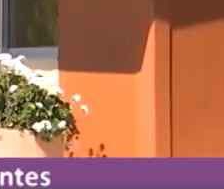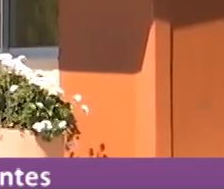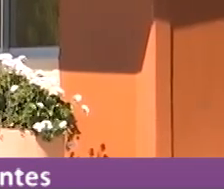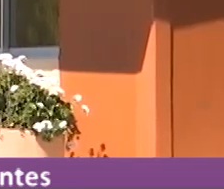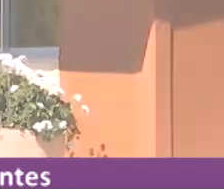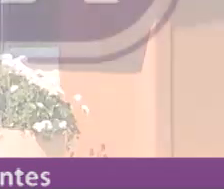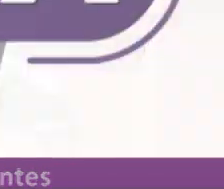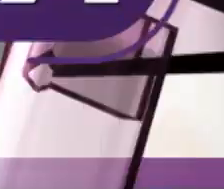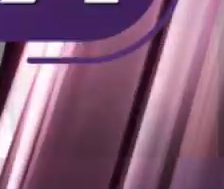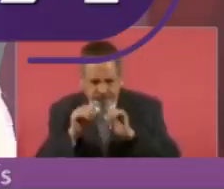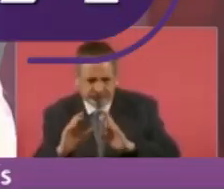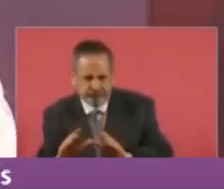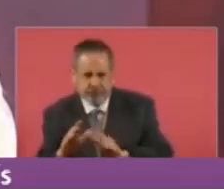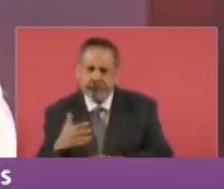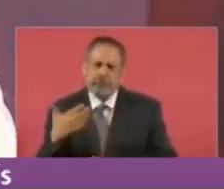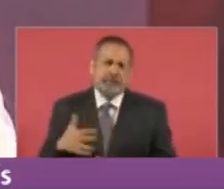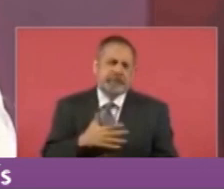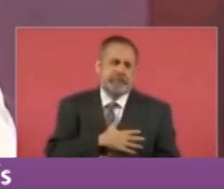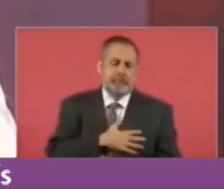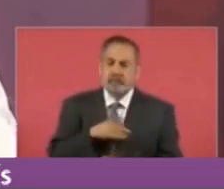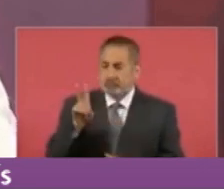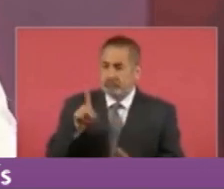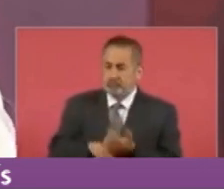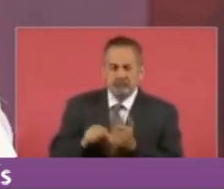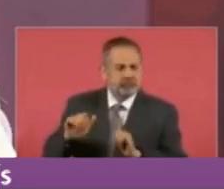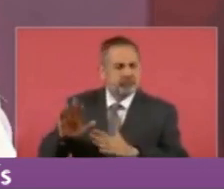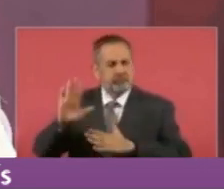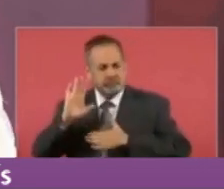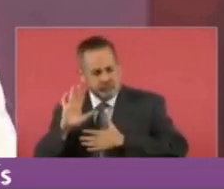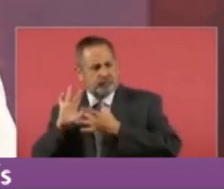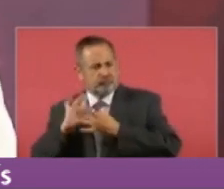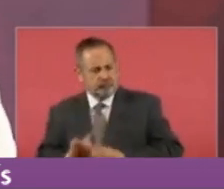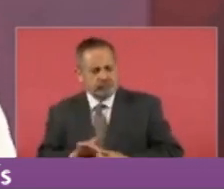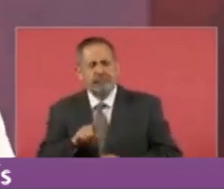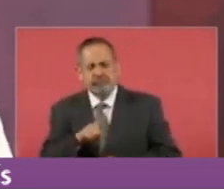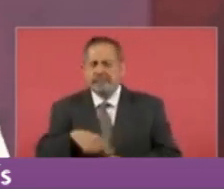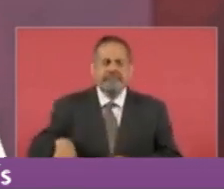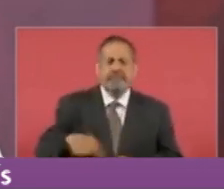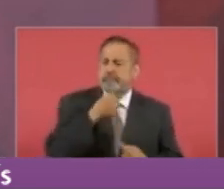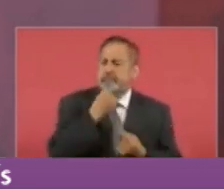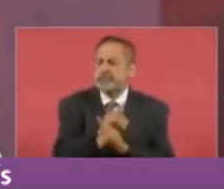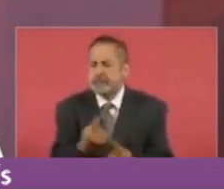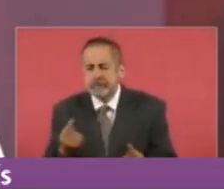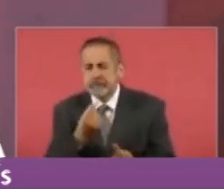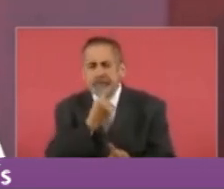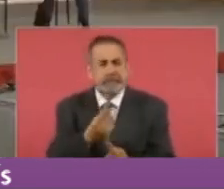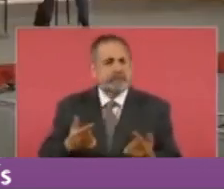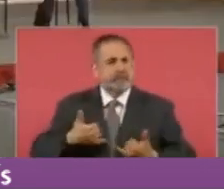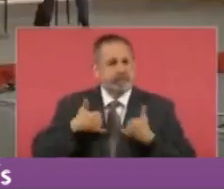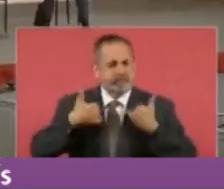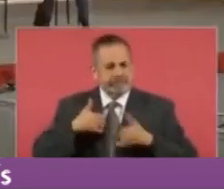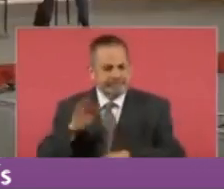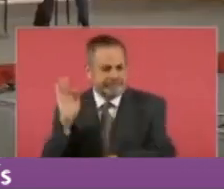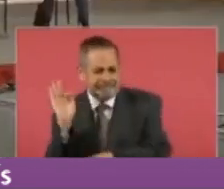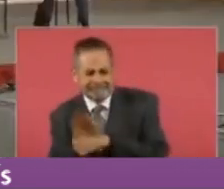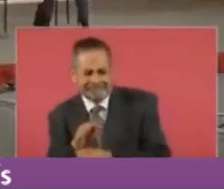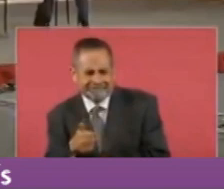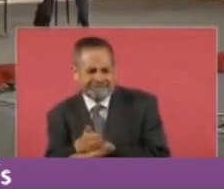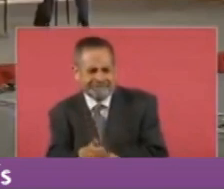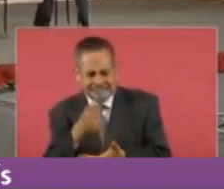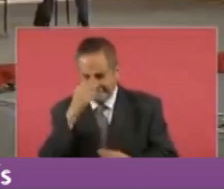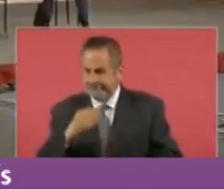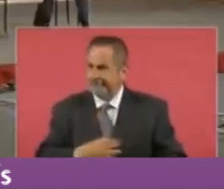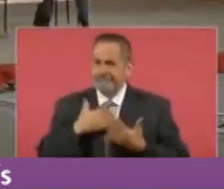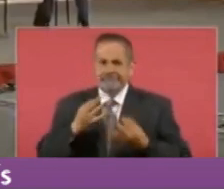instituciones educativas. En 26 de las 32 entidades del país se han entregado los nuevos libros de texto gratuitos, que hasta